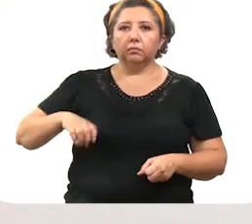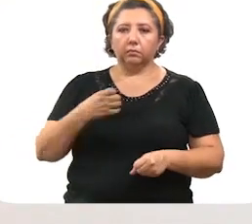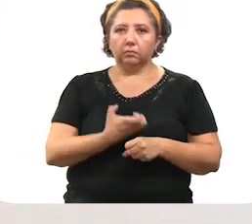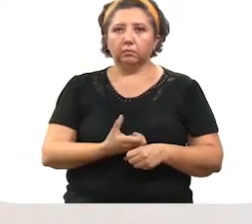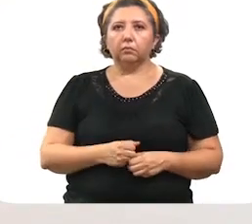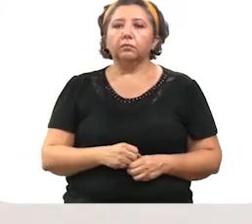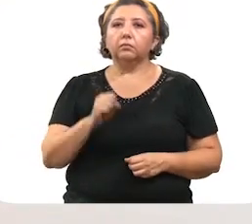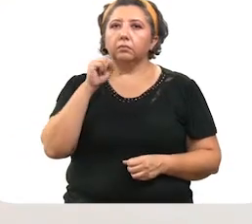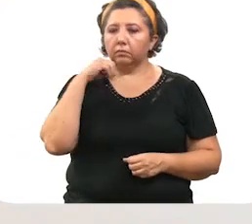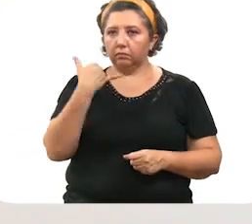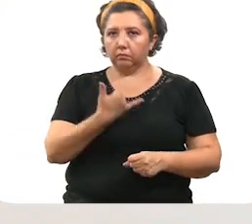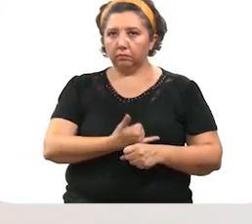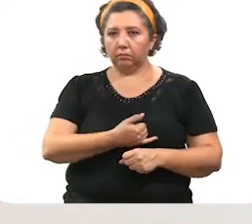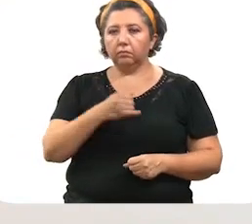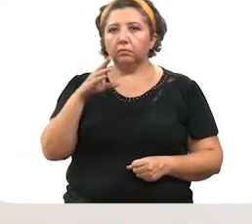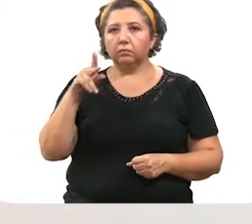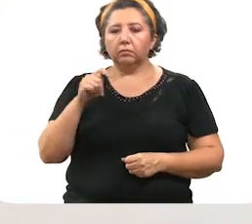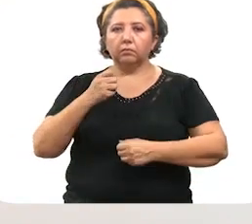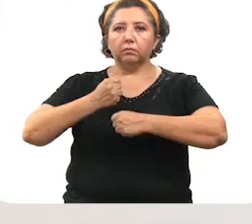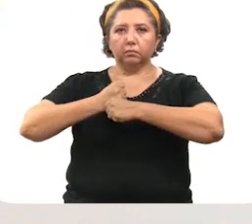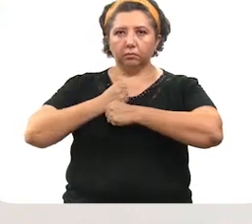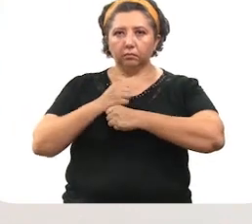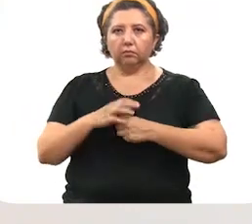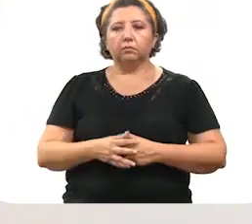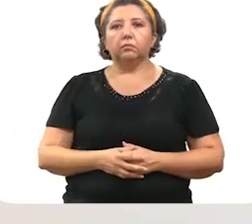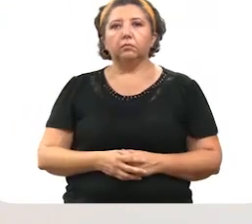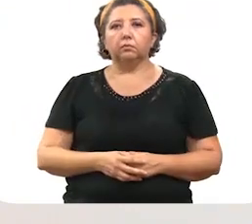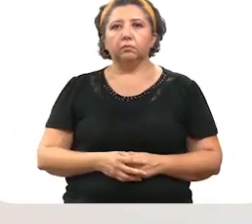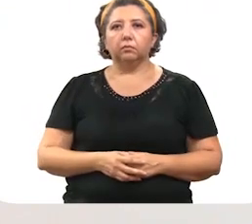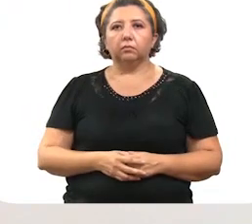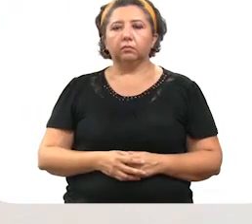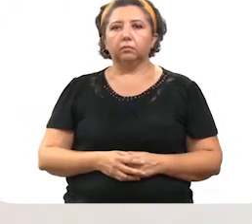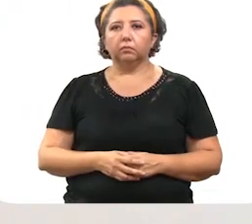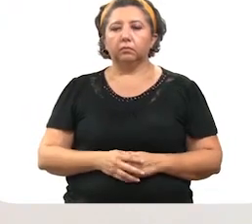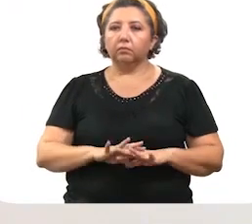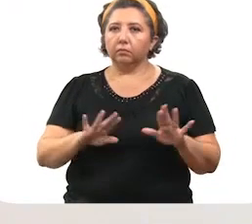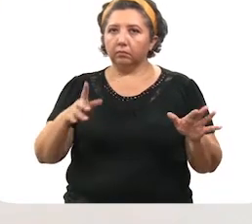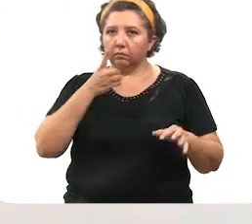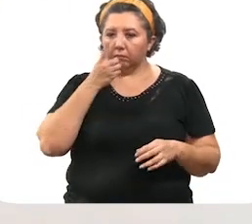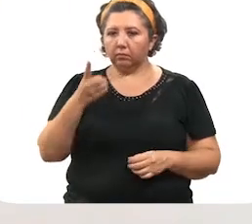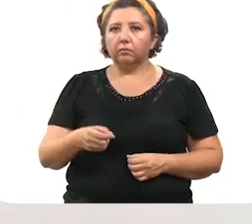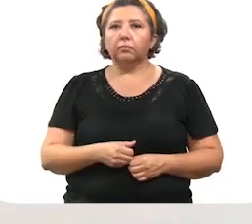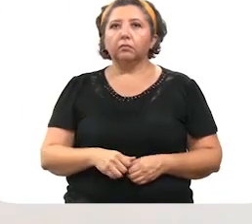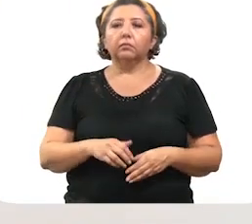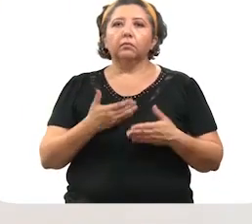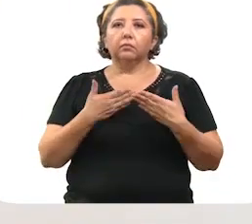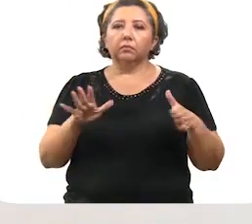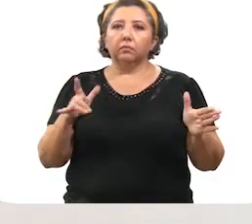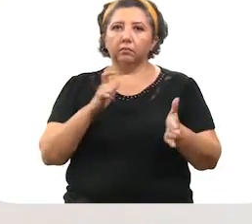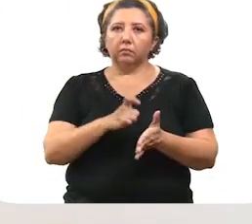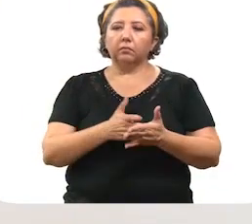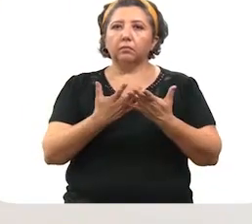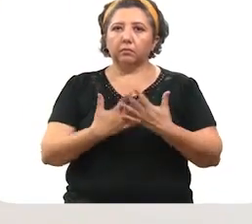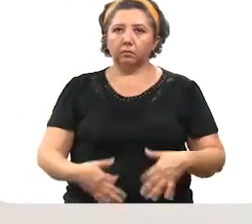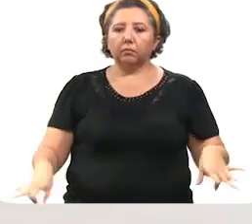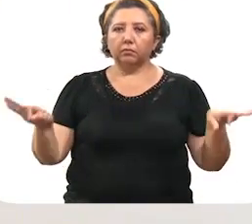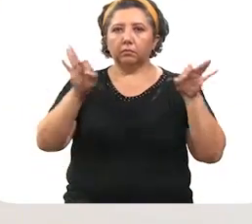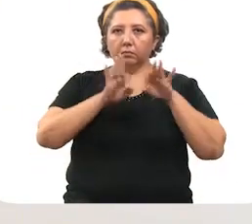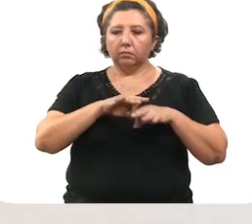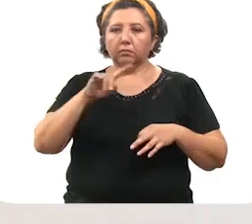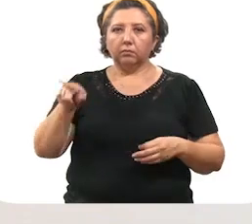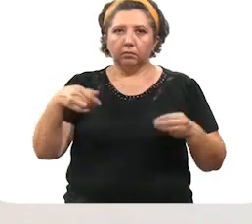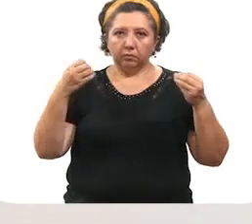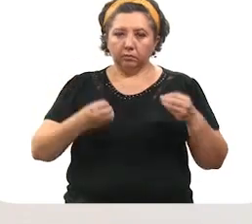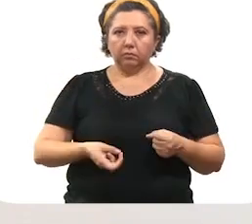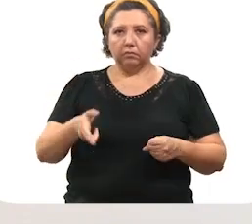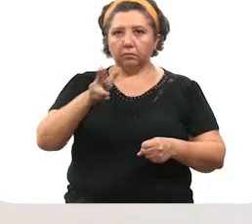Gobierno del Estado, la Secretaría del Bienestar y las Fuerzas Armadas. Como se ha señalado, en la reapertura económica los datos más